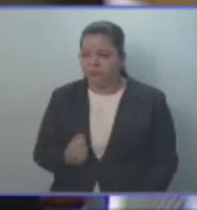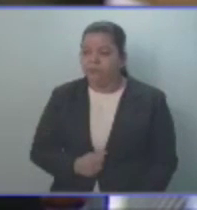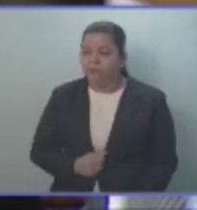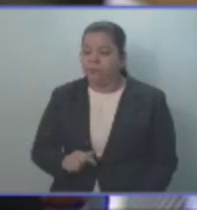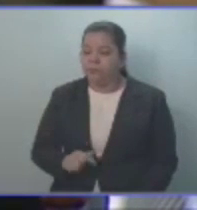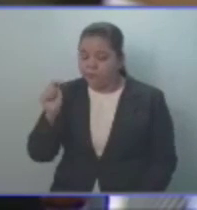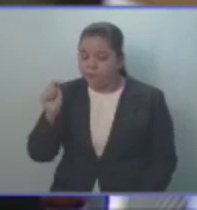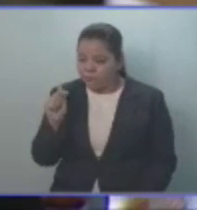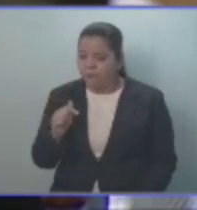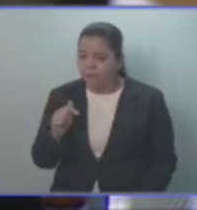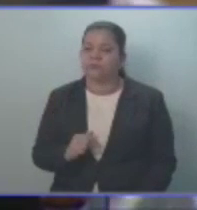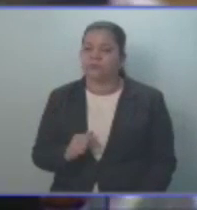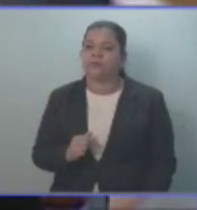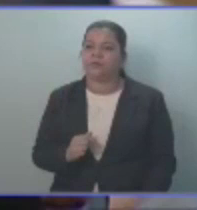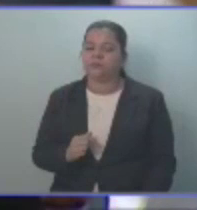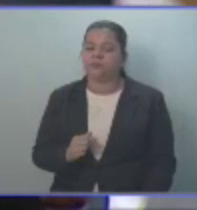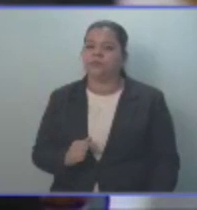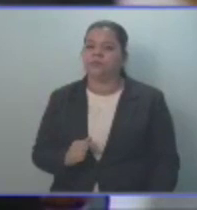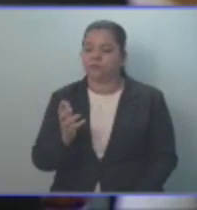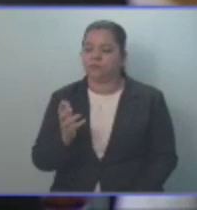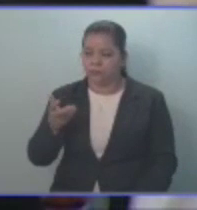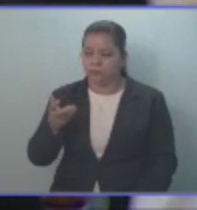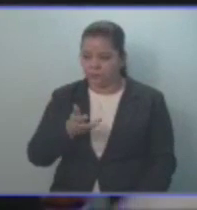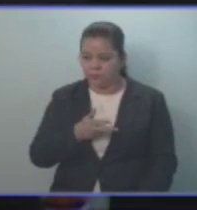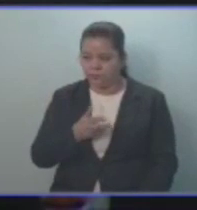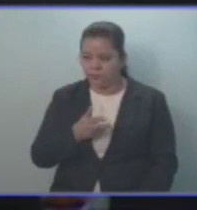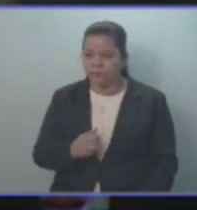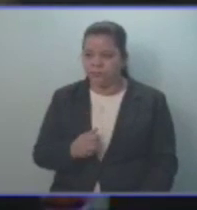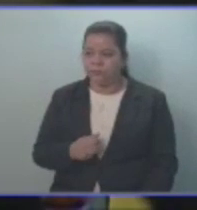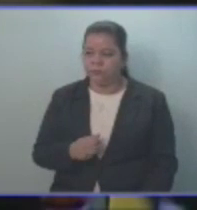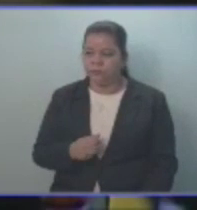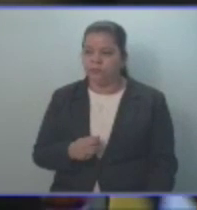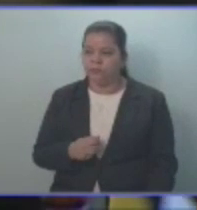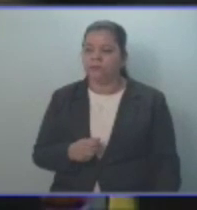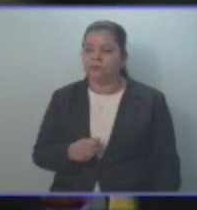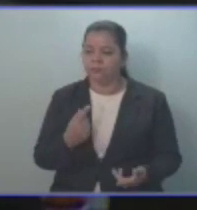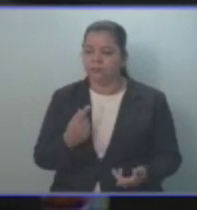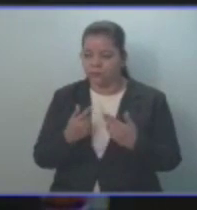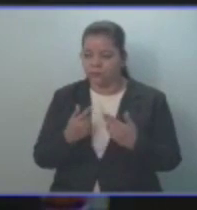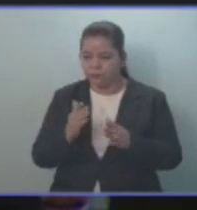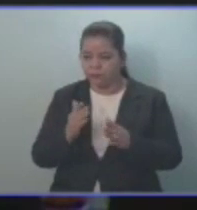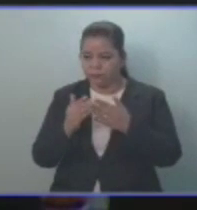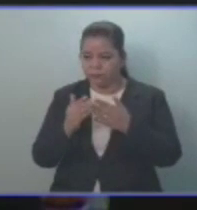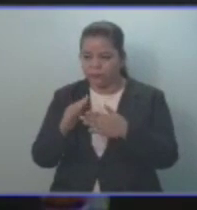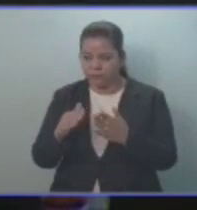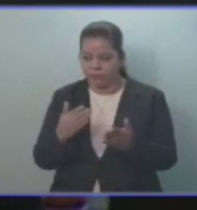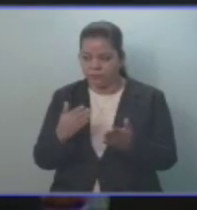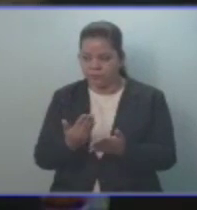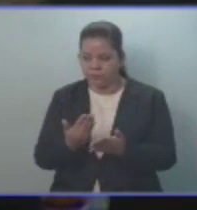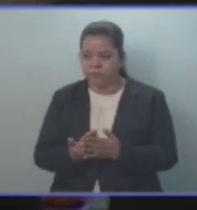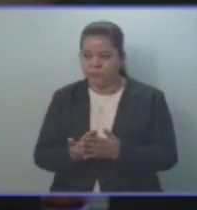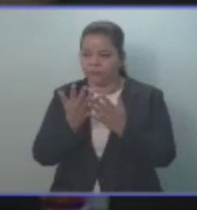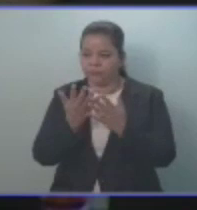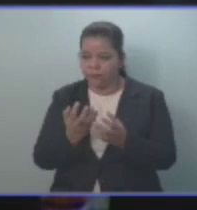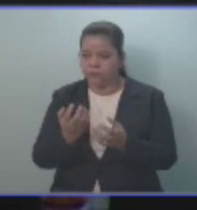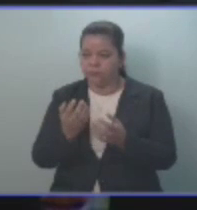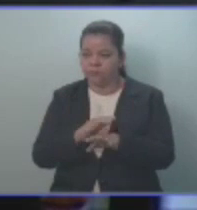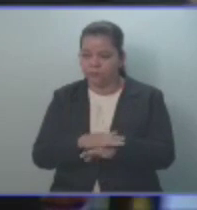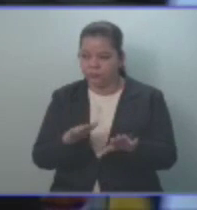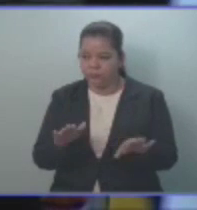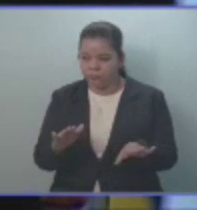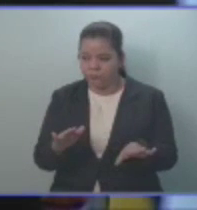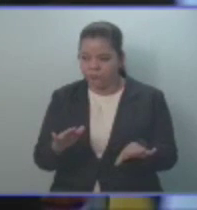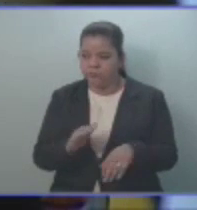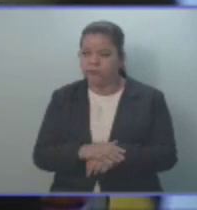ese sentido, el instrumento multilateral objeto de estudio pretende permitir al